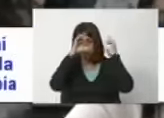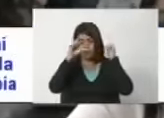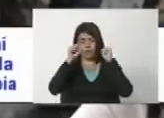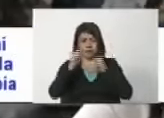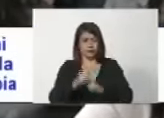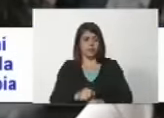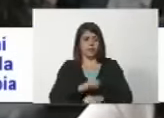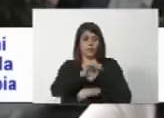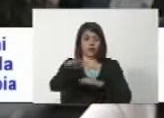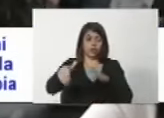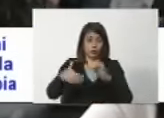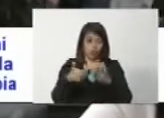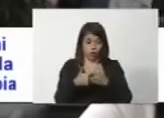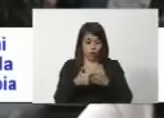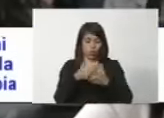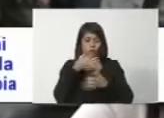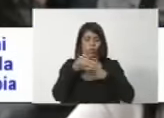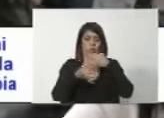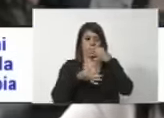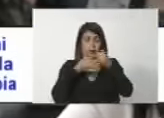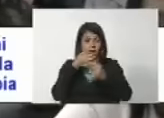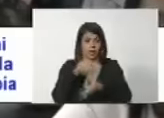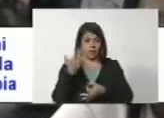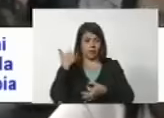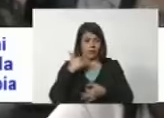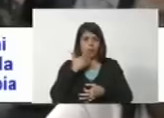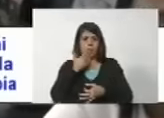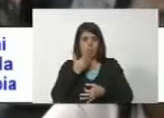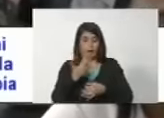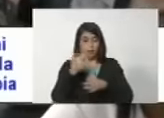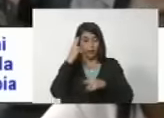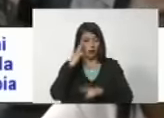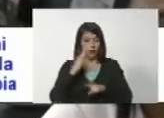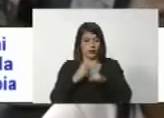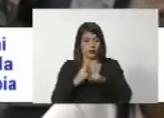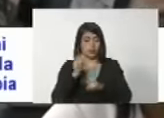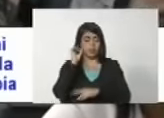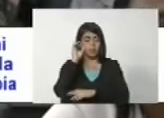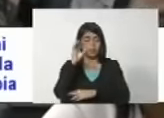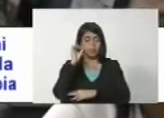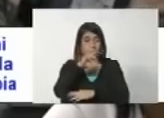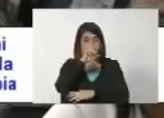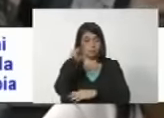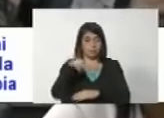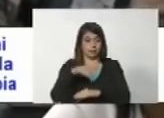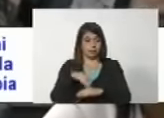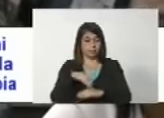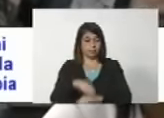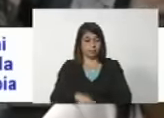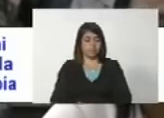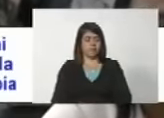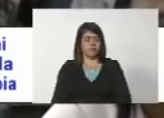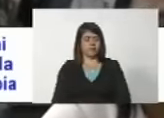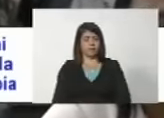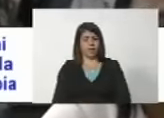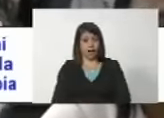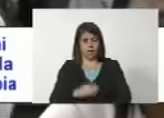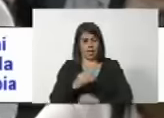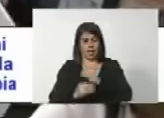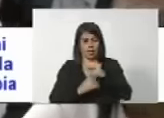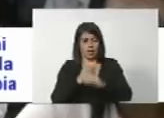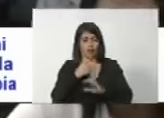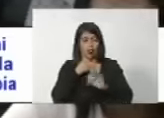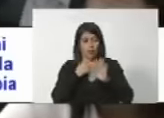embajadora. Por todo lo anteriormente expuesto, solicitamos a esta honorable Asamblea Nacional que se aplique